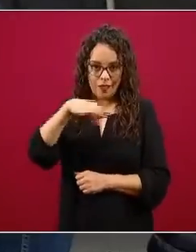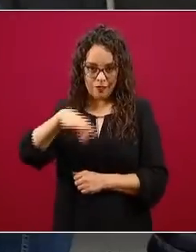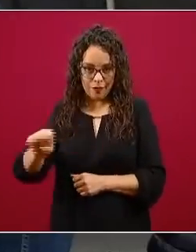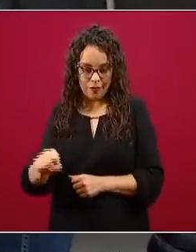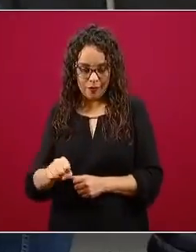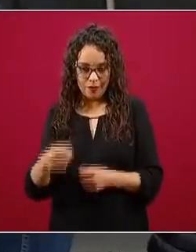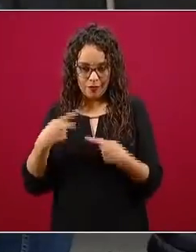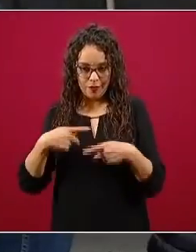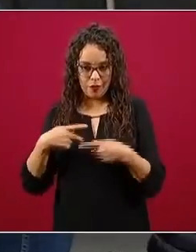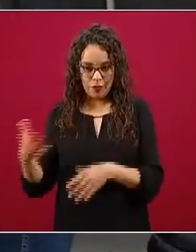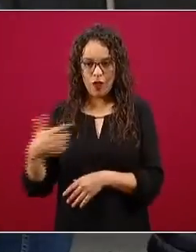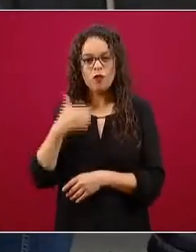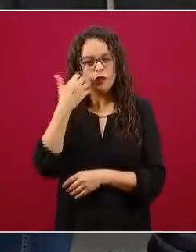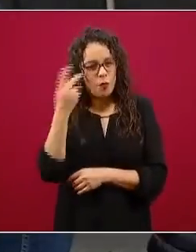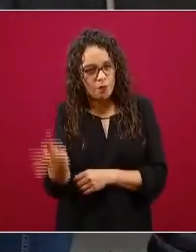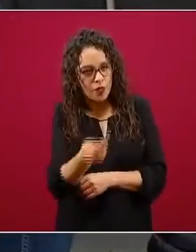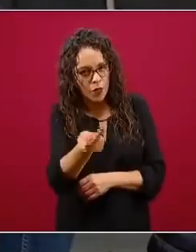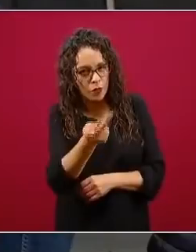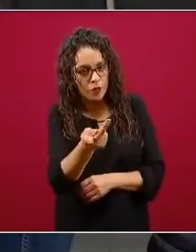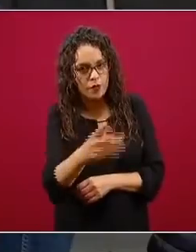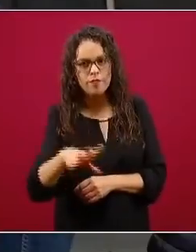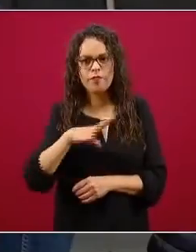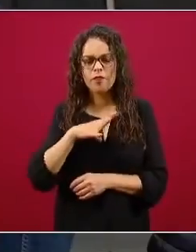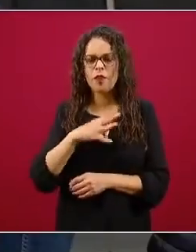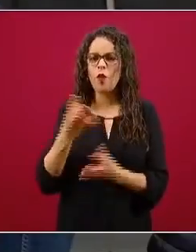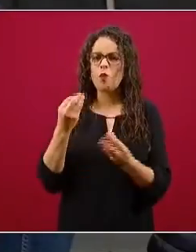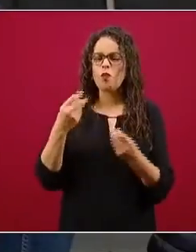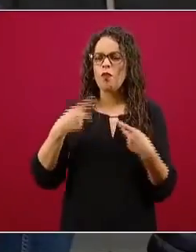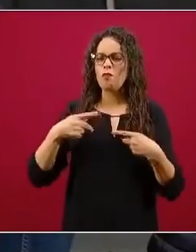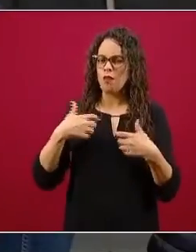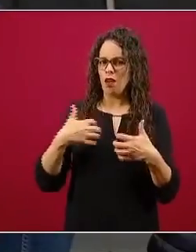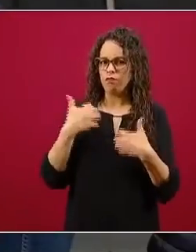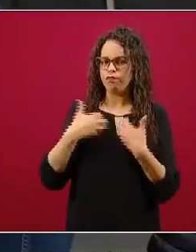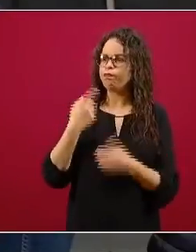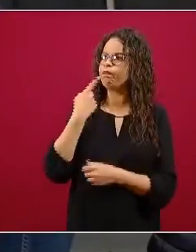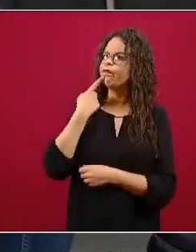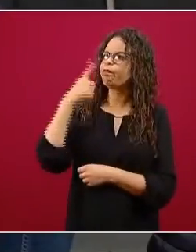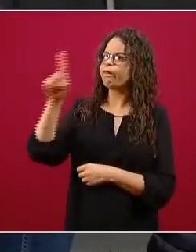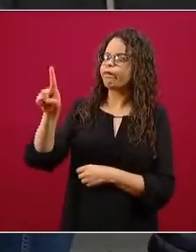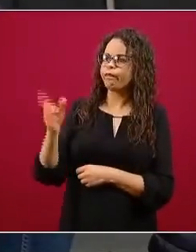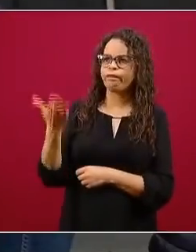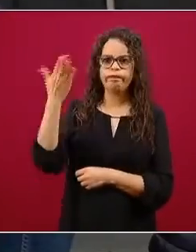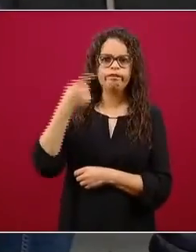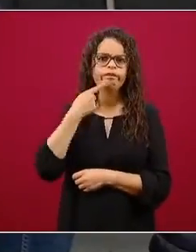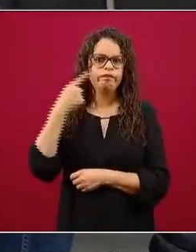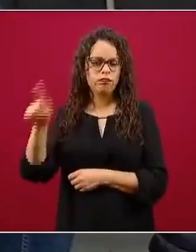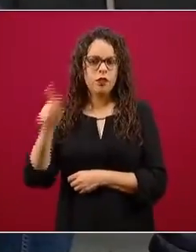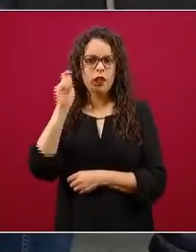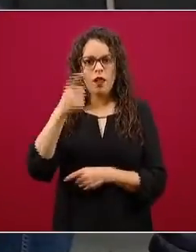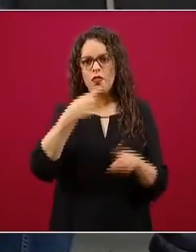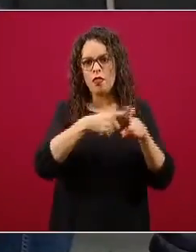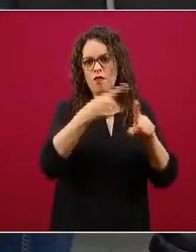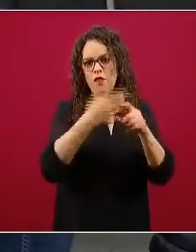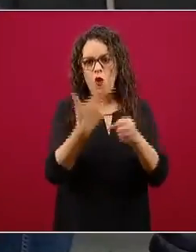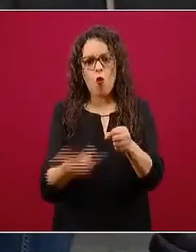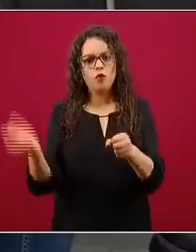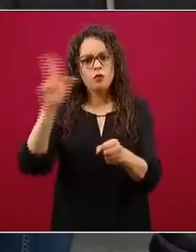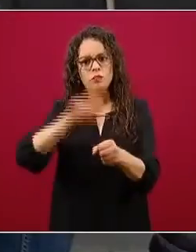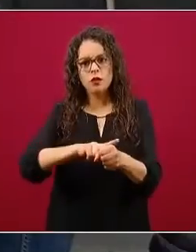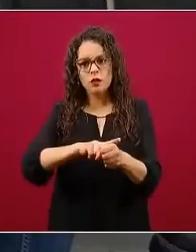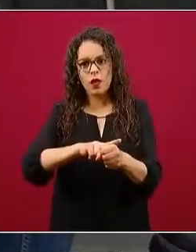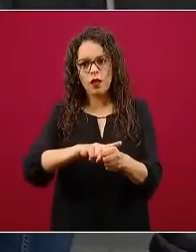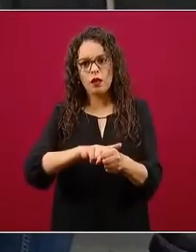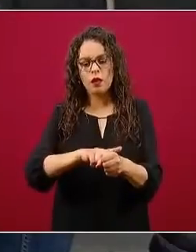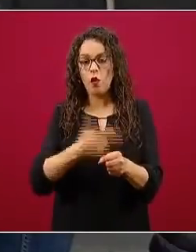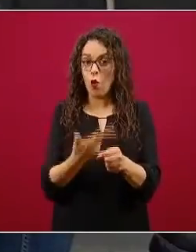quiero preguntarle, hay varias quejas que persisten en diversos hospitales de diversas entidades del país.